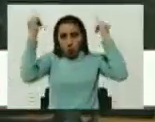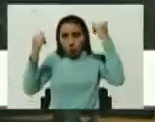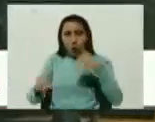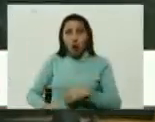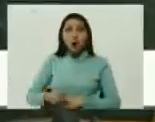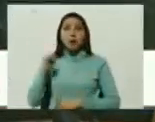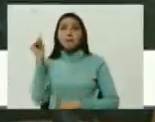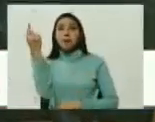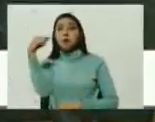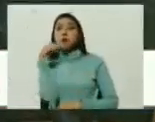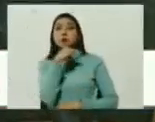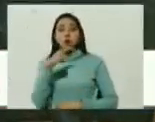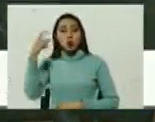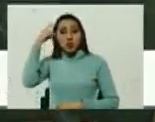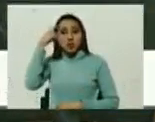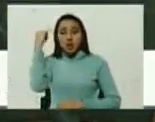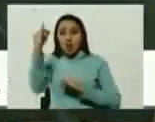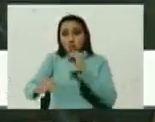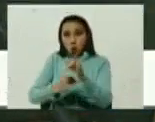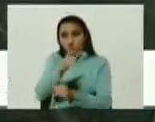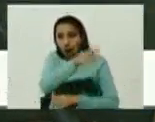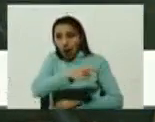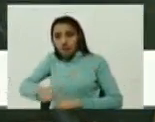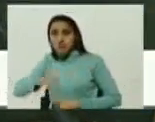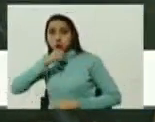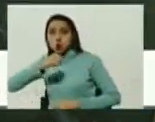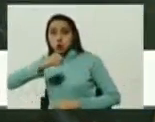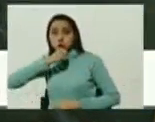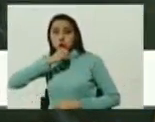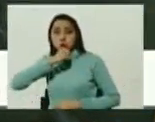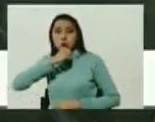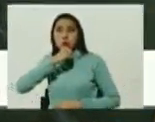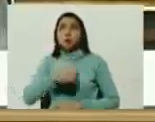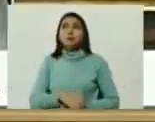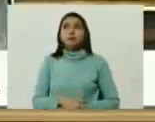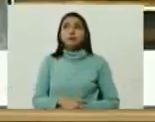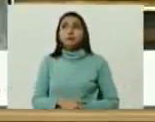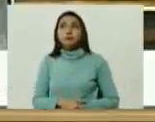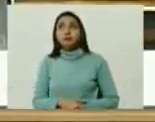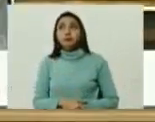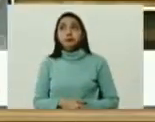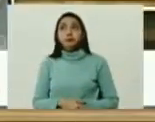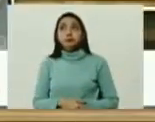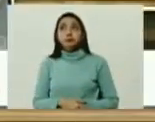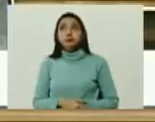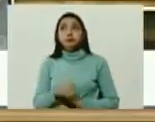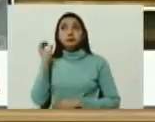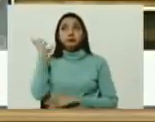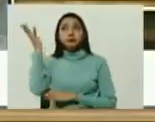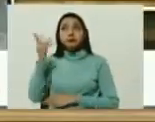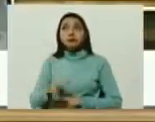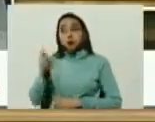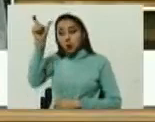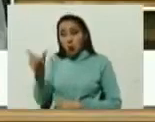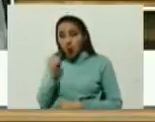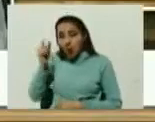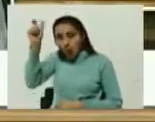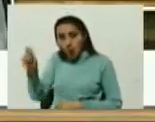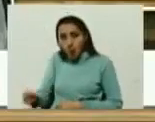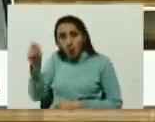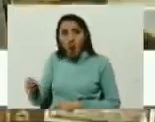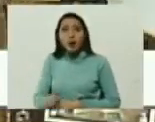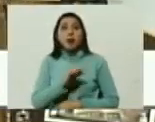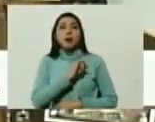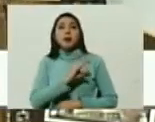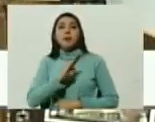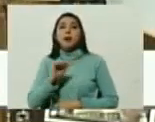primero de octubre el día internacional de las personas de edad es todo el punto semana presidente puede ser en el derecho palabra el diputado luís ibarra